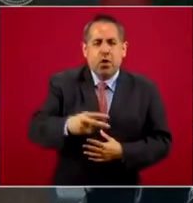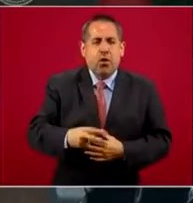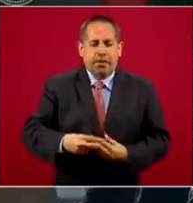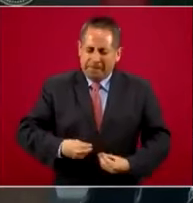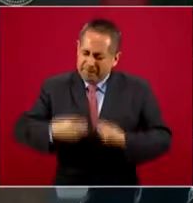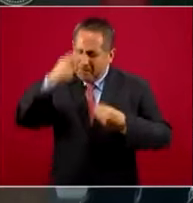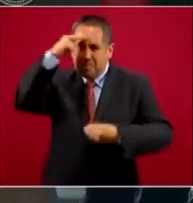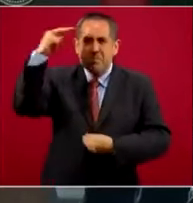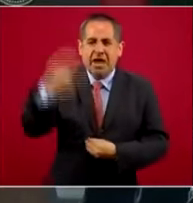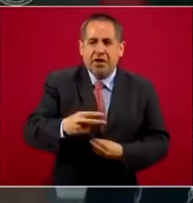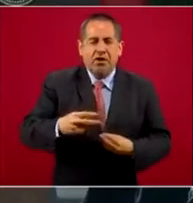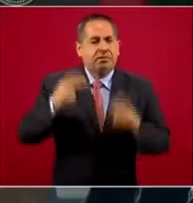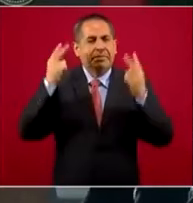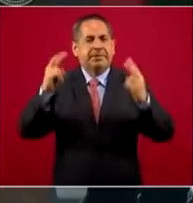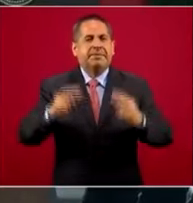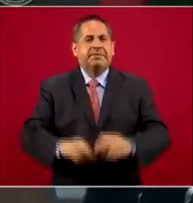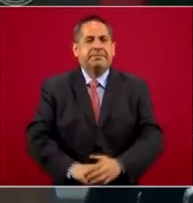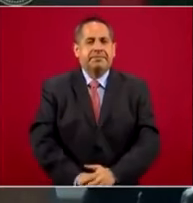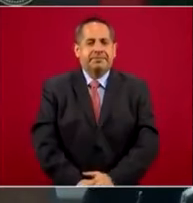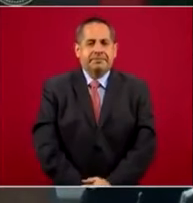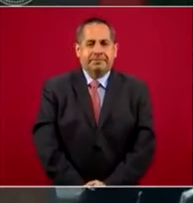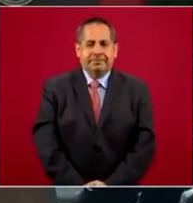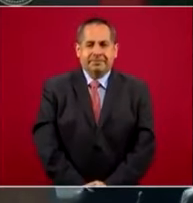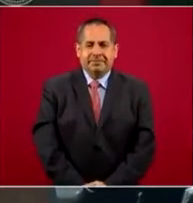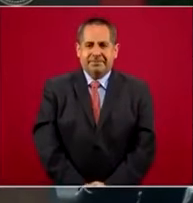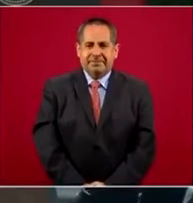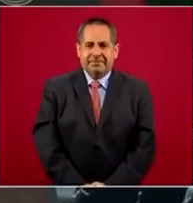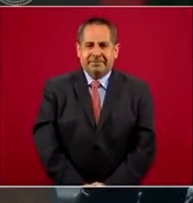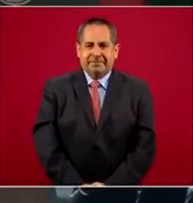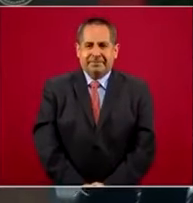méxico lo siento